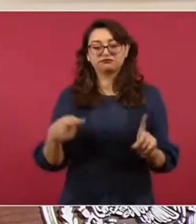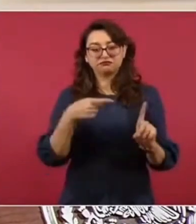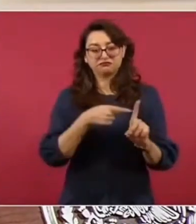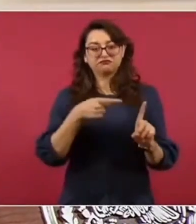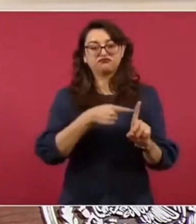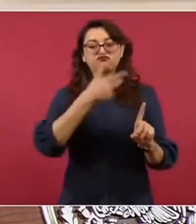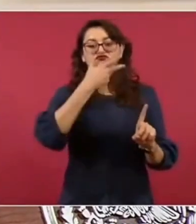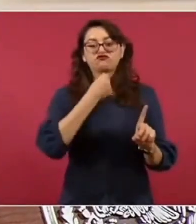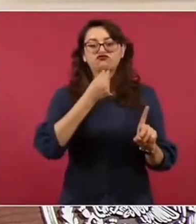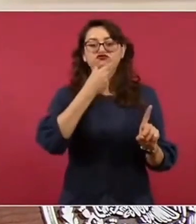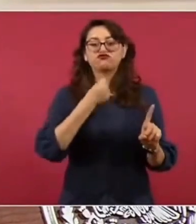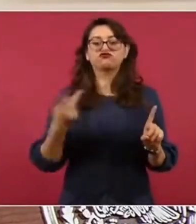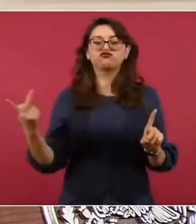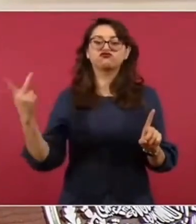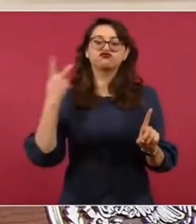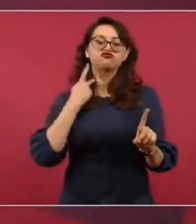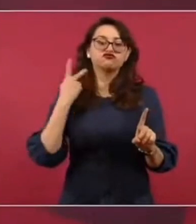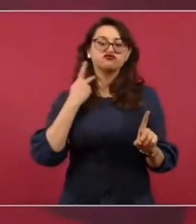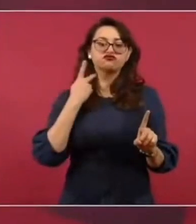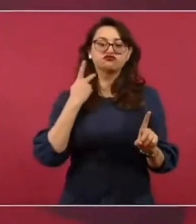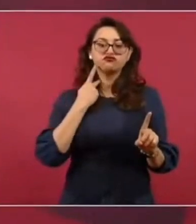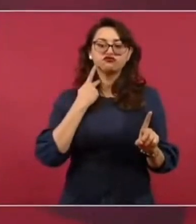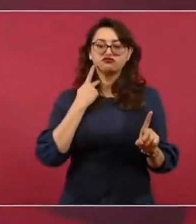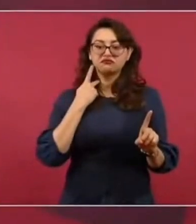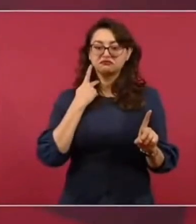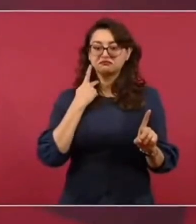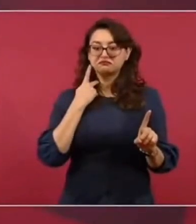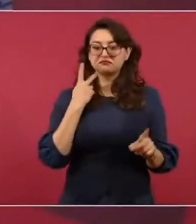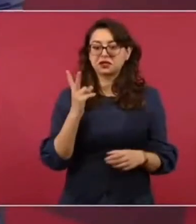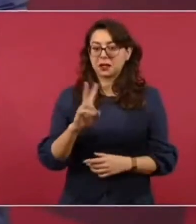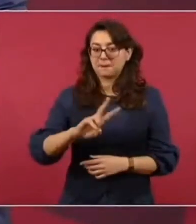político de mucha